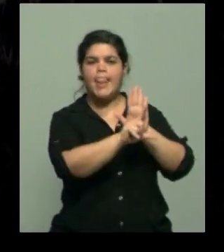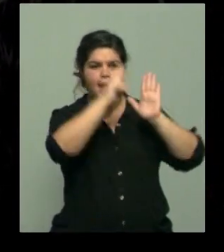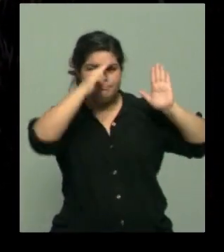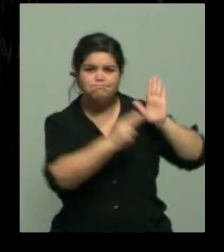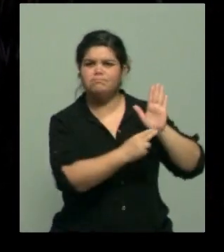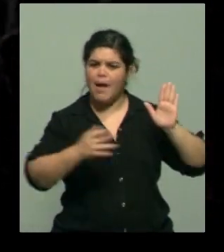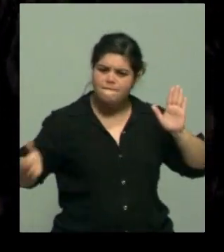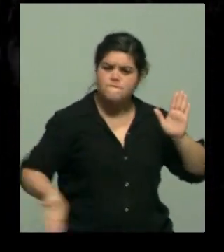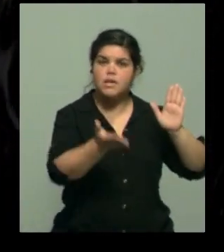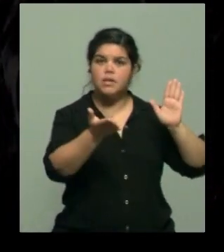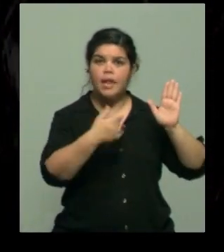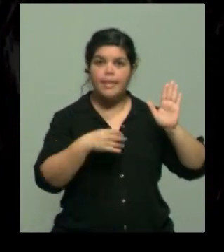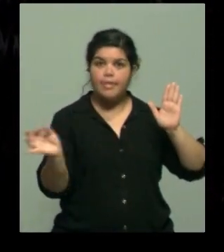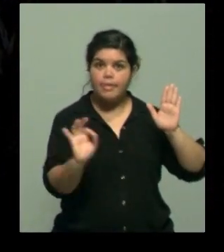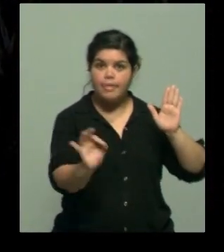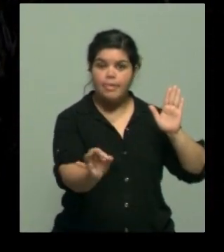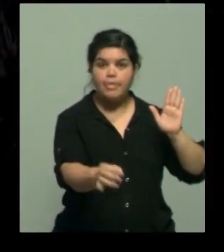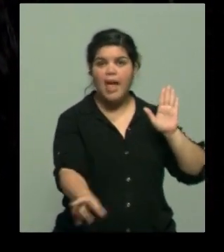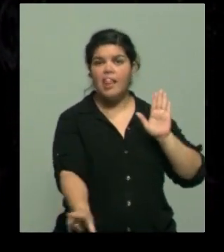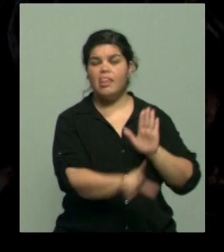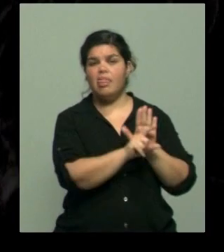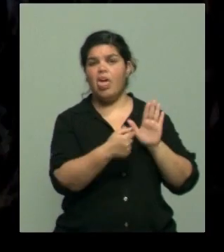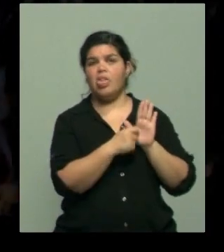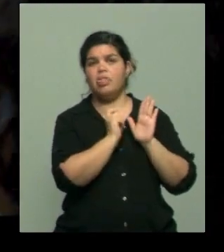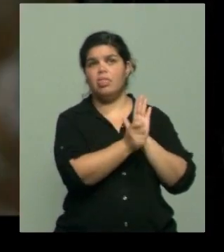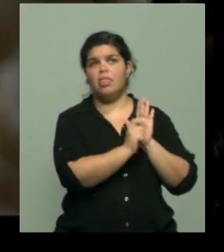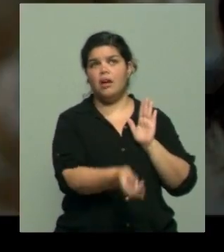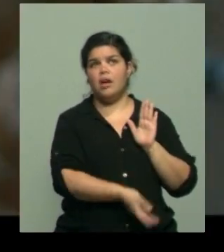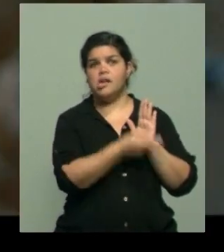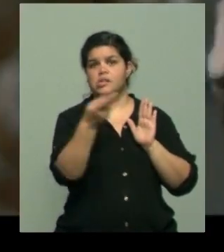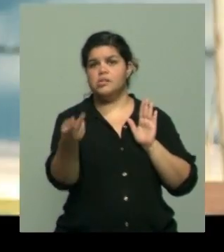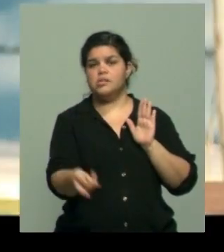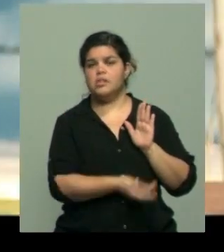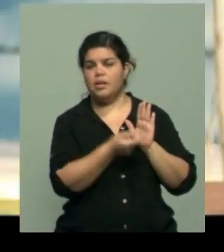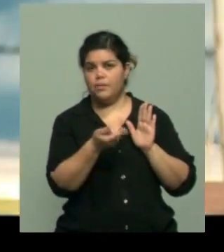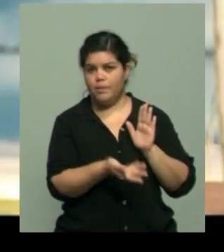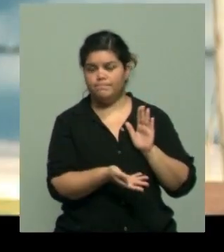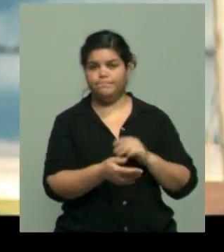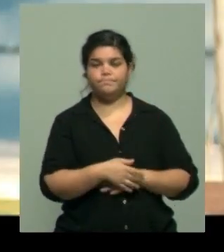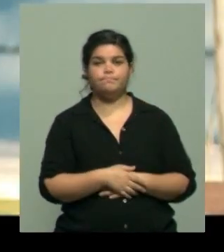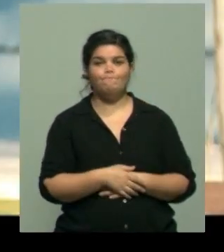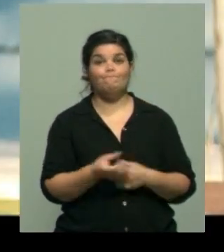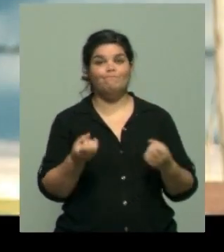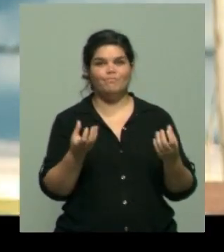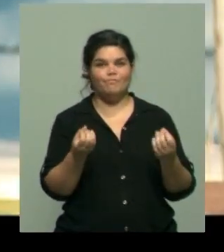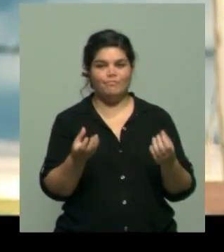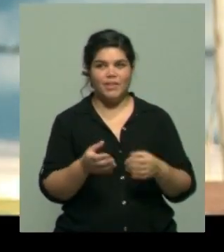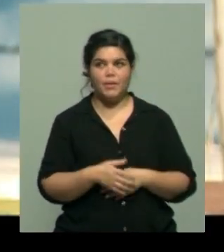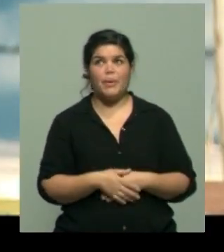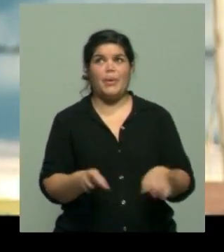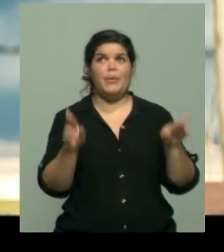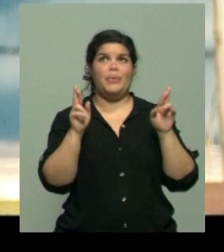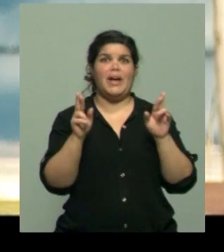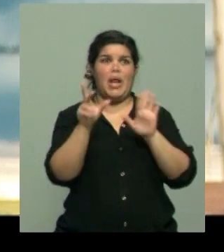realmente la ley termina siendo un maravilloso escrito sin más. Bueno, ojalá que no todo termine en